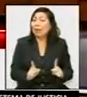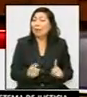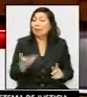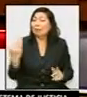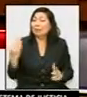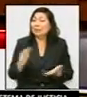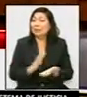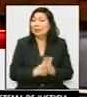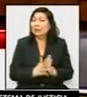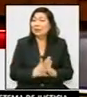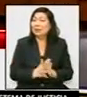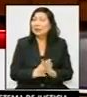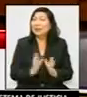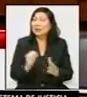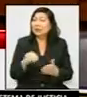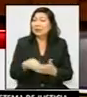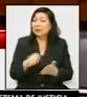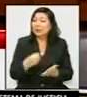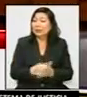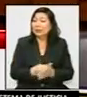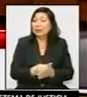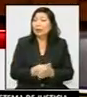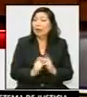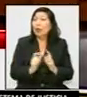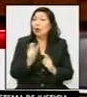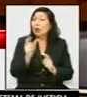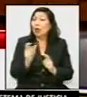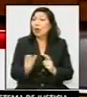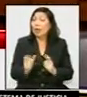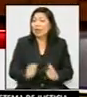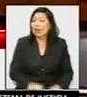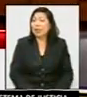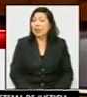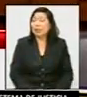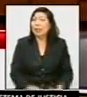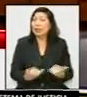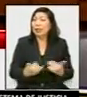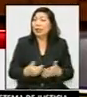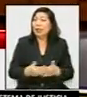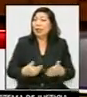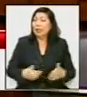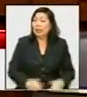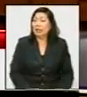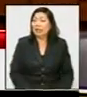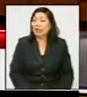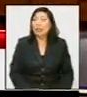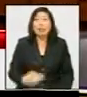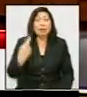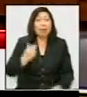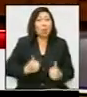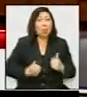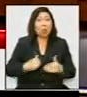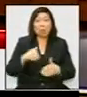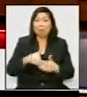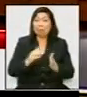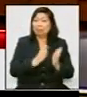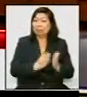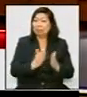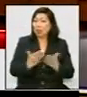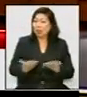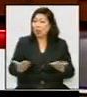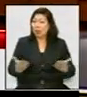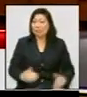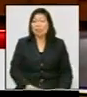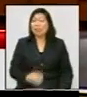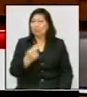pasando. Porque ahora ya se está cobrando a los parlamentarios actuales y anteriores las razones por las cuales están votando determinadas cosas.